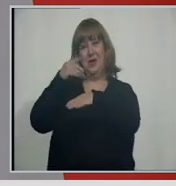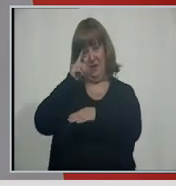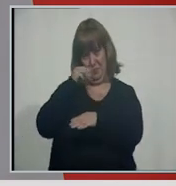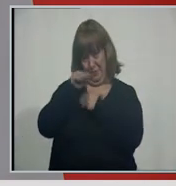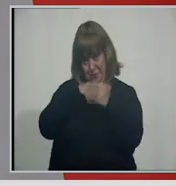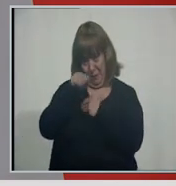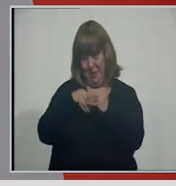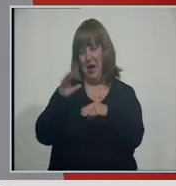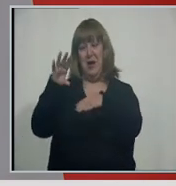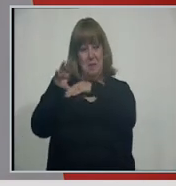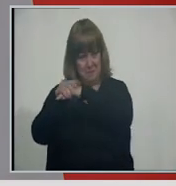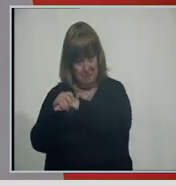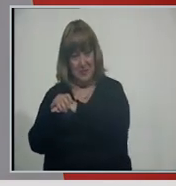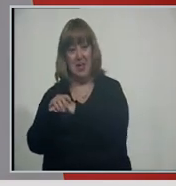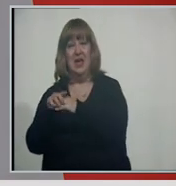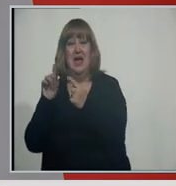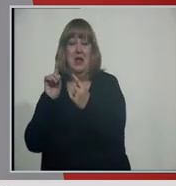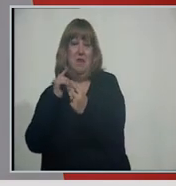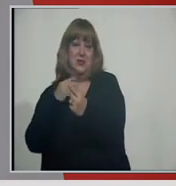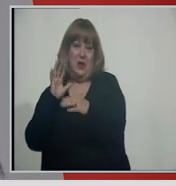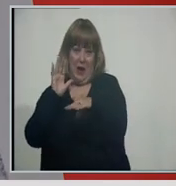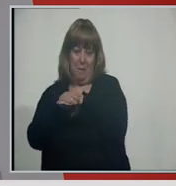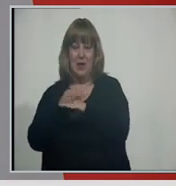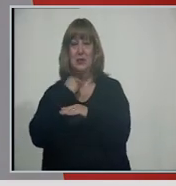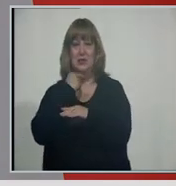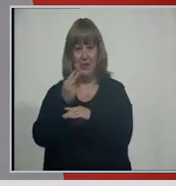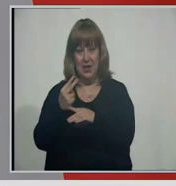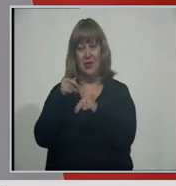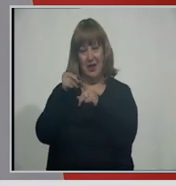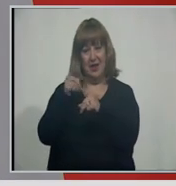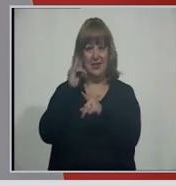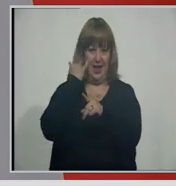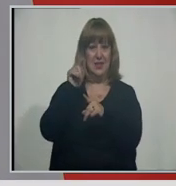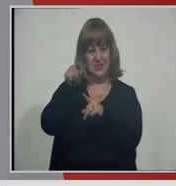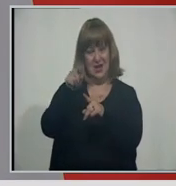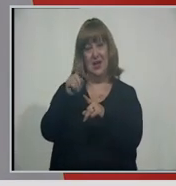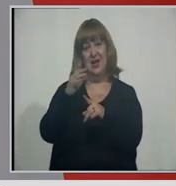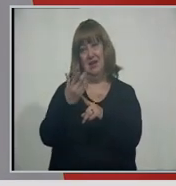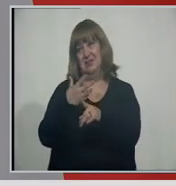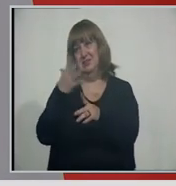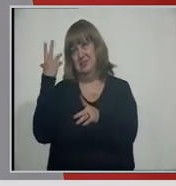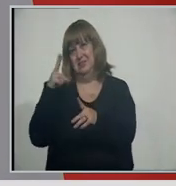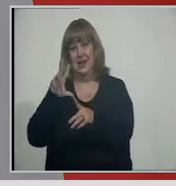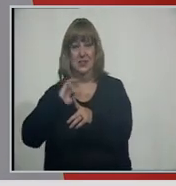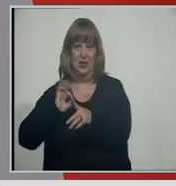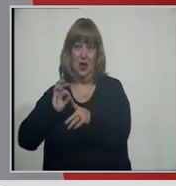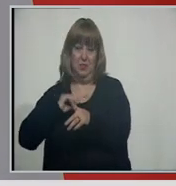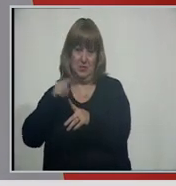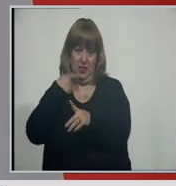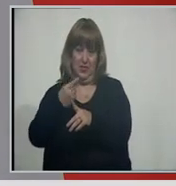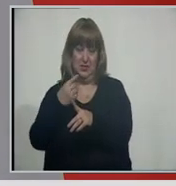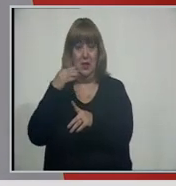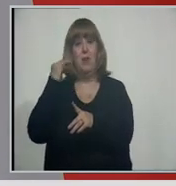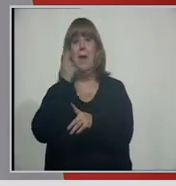íntimo amigo de su hijo que ahora bueno por suerte ya reconoció que era que con sexual se después de 300 años o se ha querido mucho